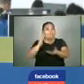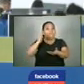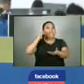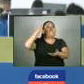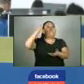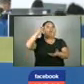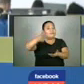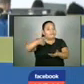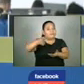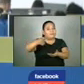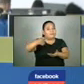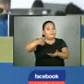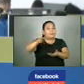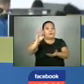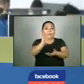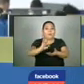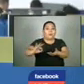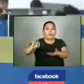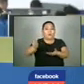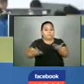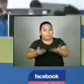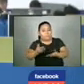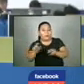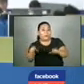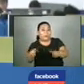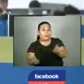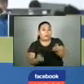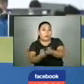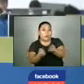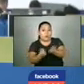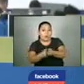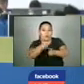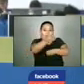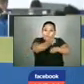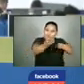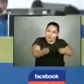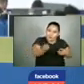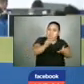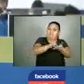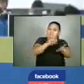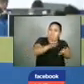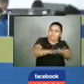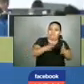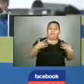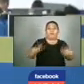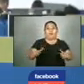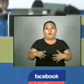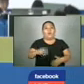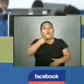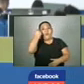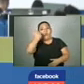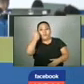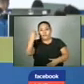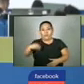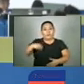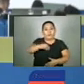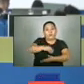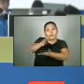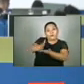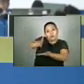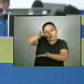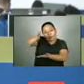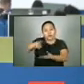un negocio que les pueda ayudar con sus clínicas, por ejemplo, jóvenes veterinarios y también jóvenes